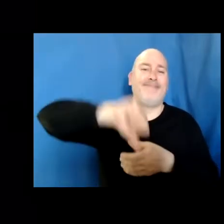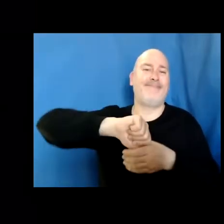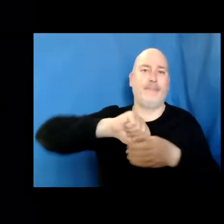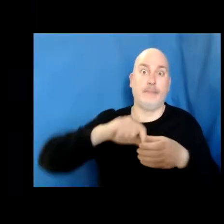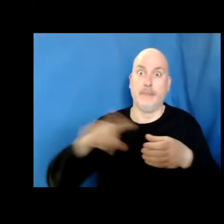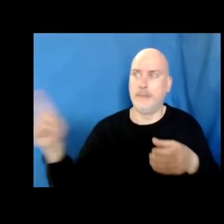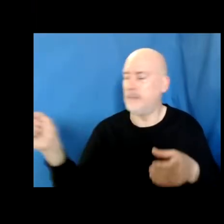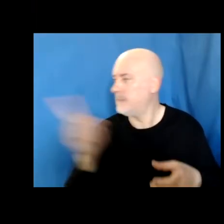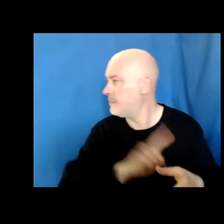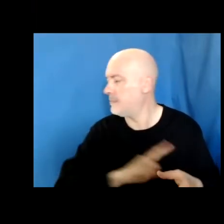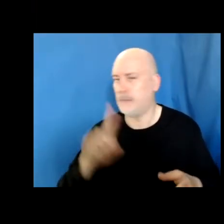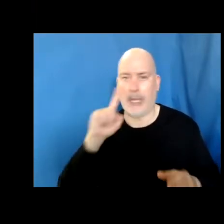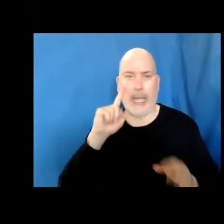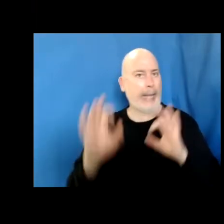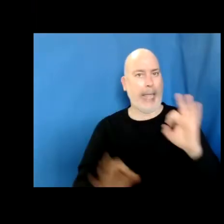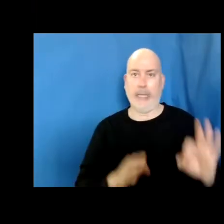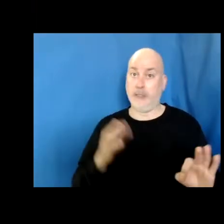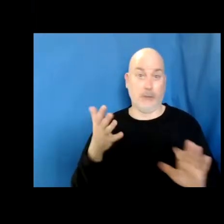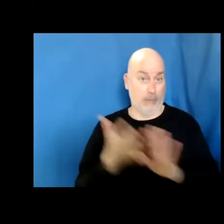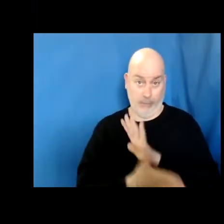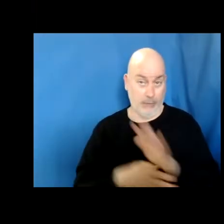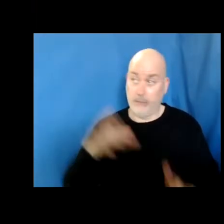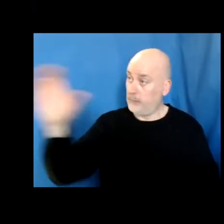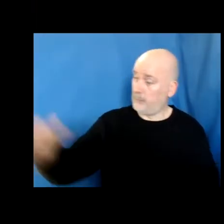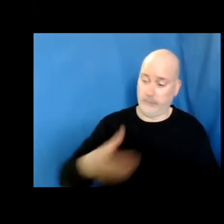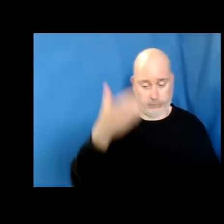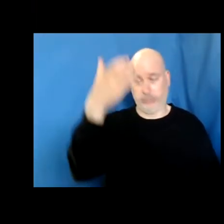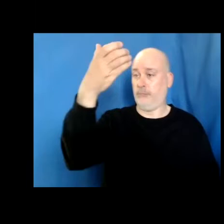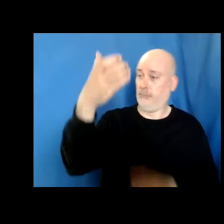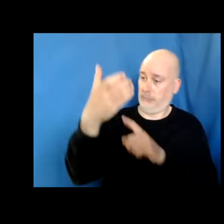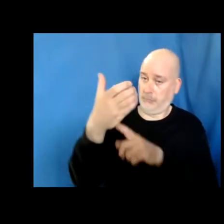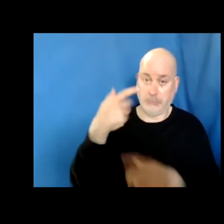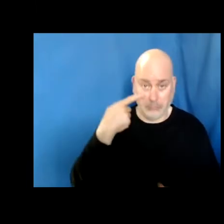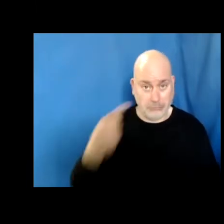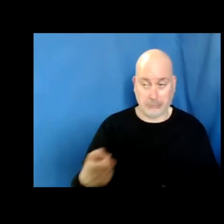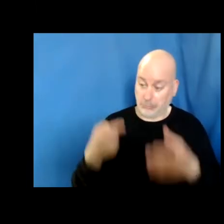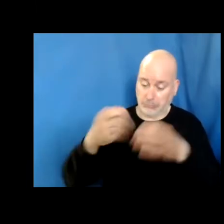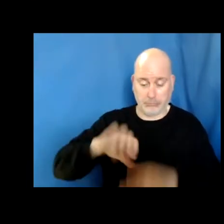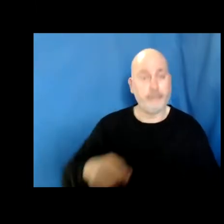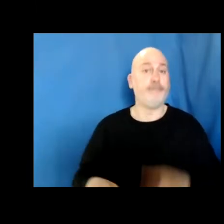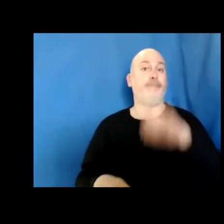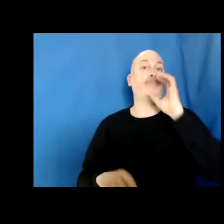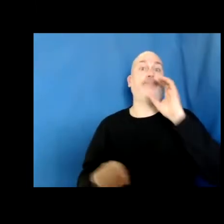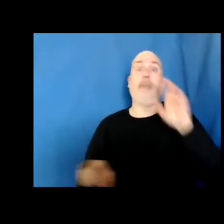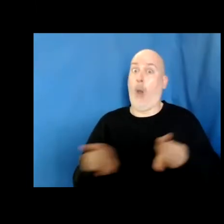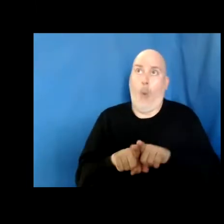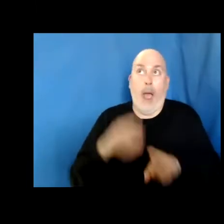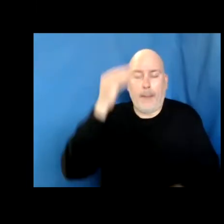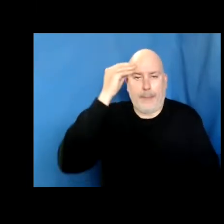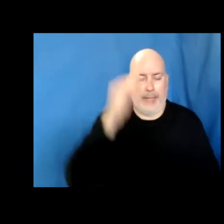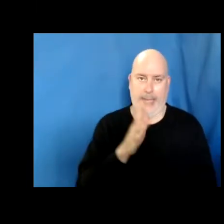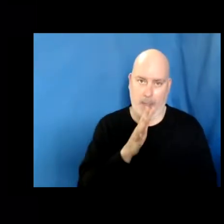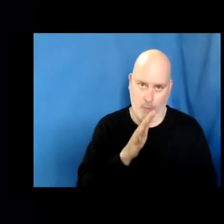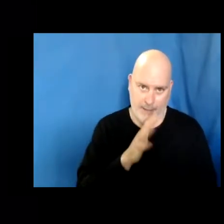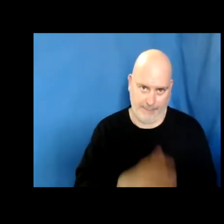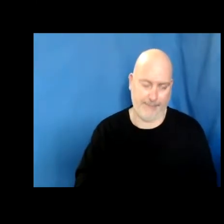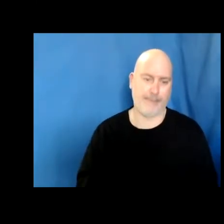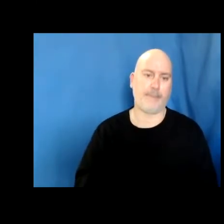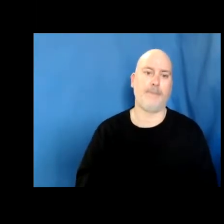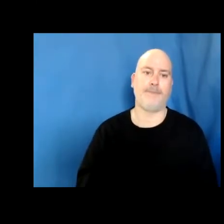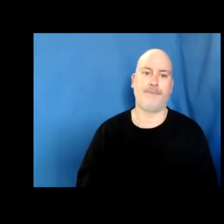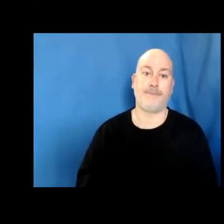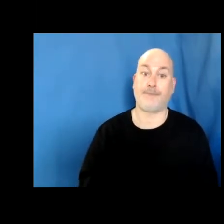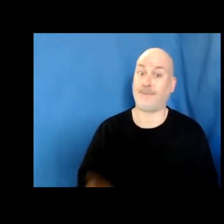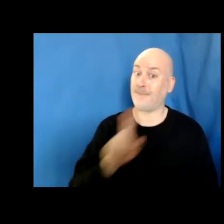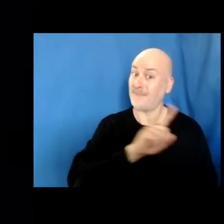un riesgo porque el niño lo va a tocar, lo va a ver transparente y lo puede tomar como si fuese agua. Tampoco